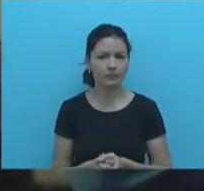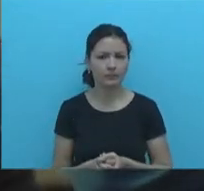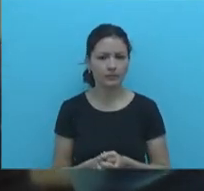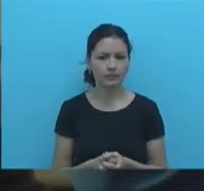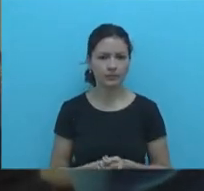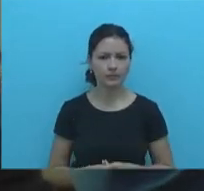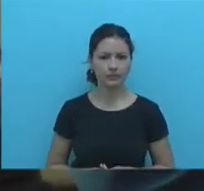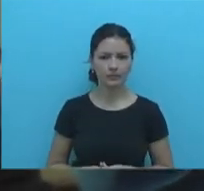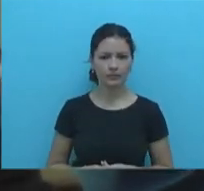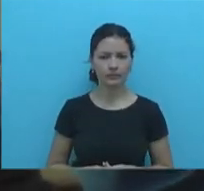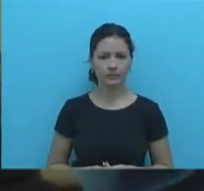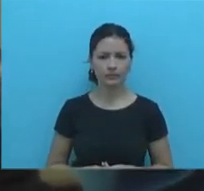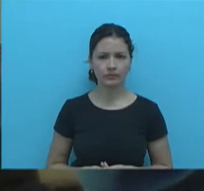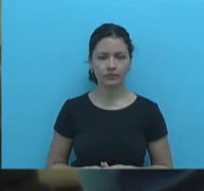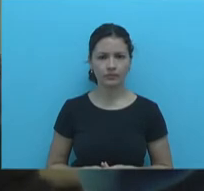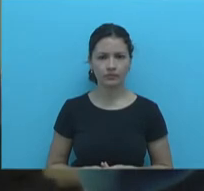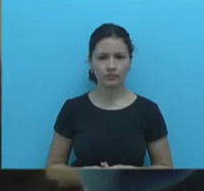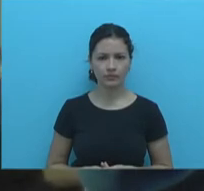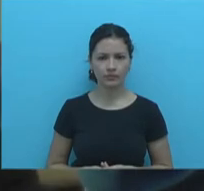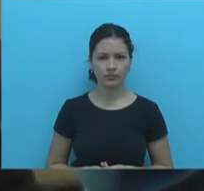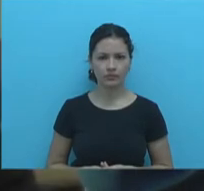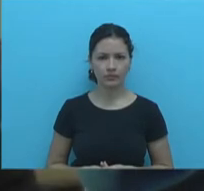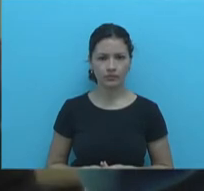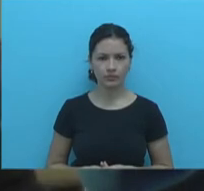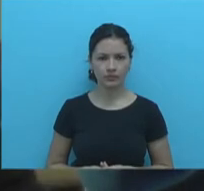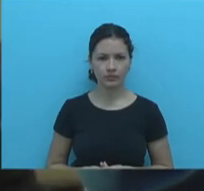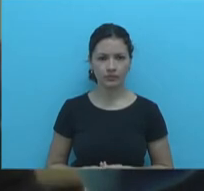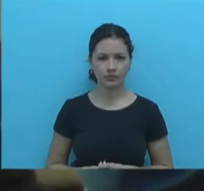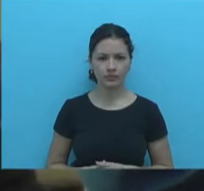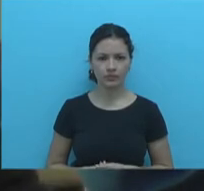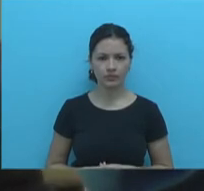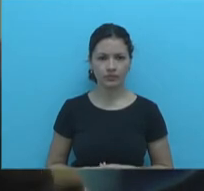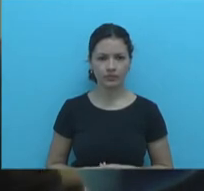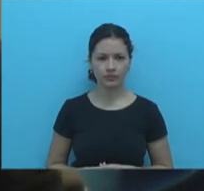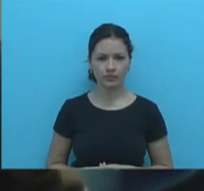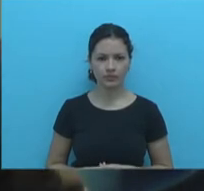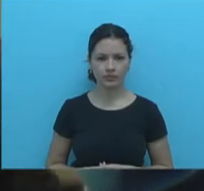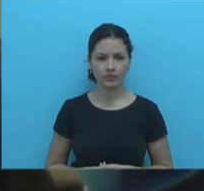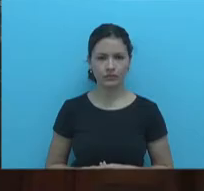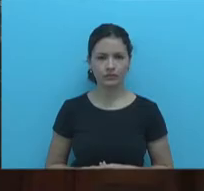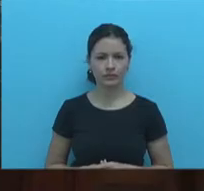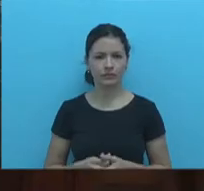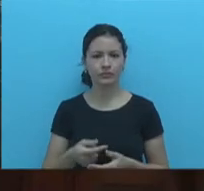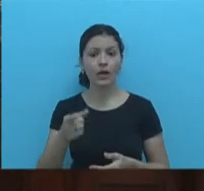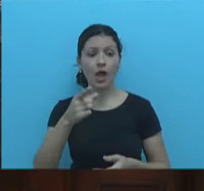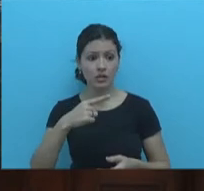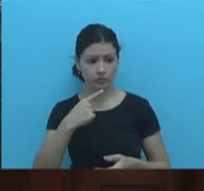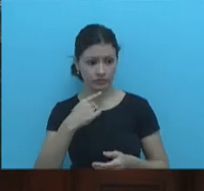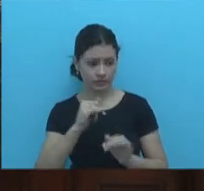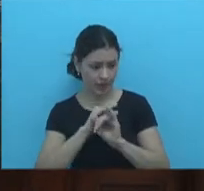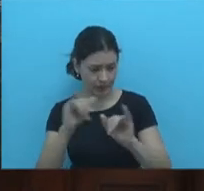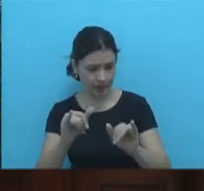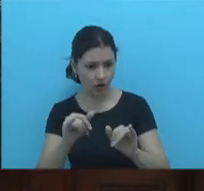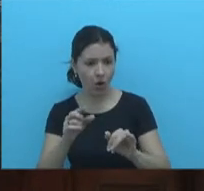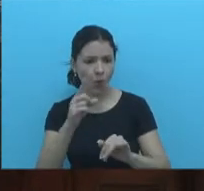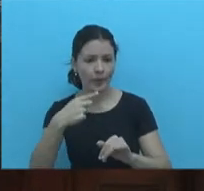Braida, cuando a todos, cuando se dirigen a la presidencia. Ah. O sea, haciendo la pregunta como que queda para todos,